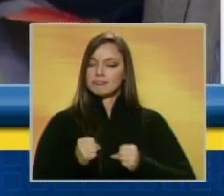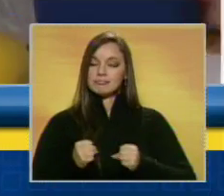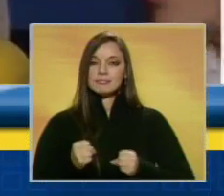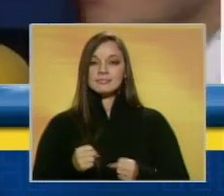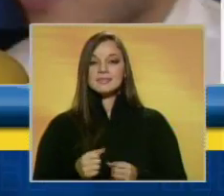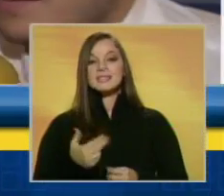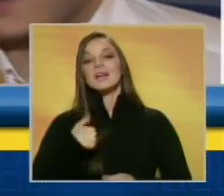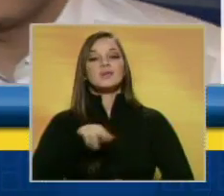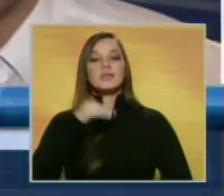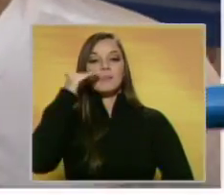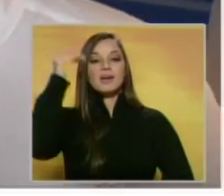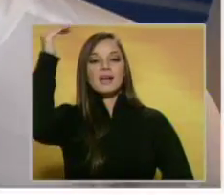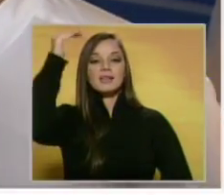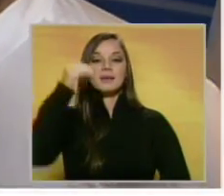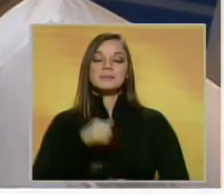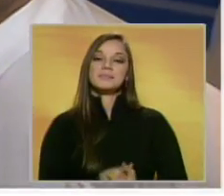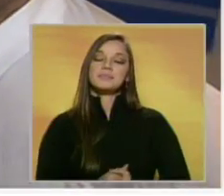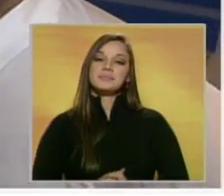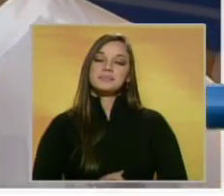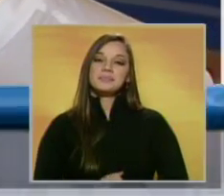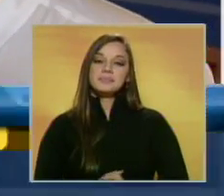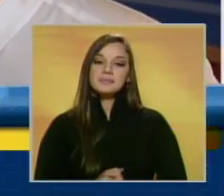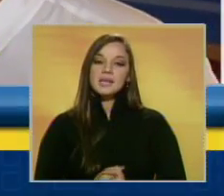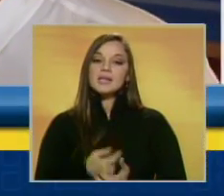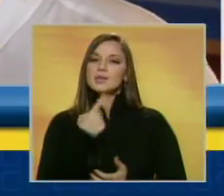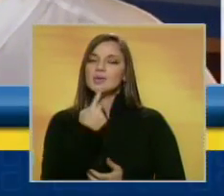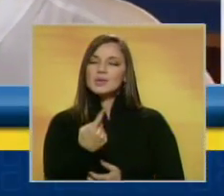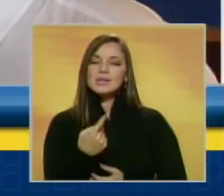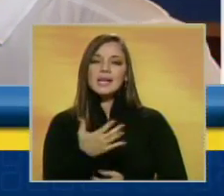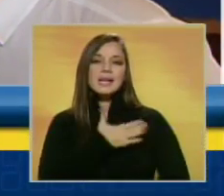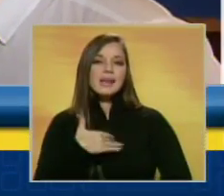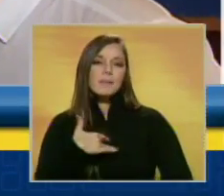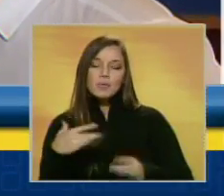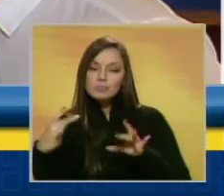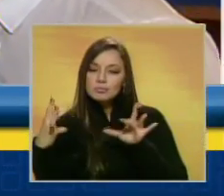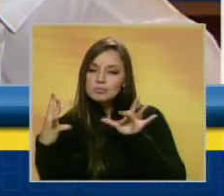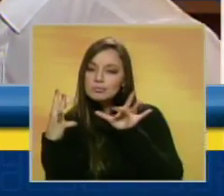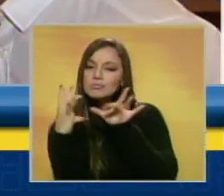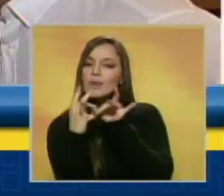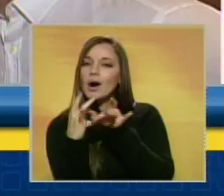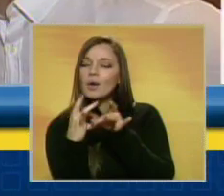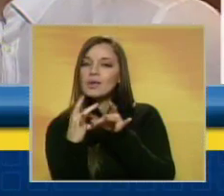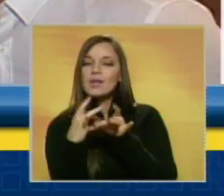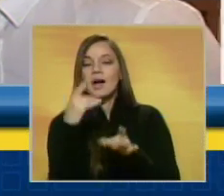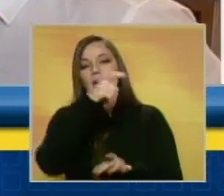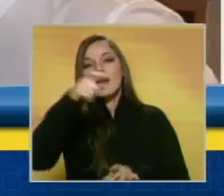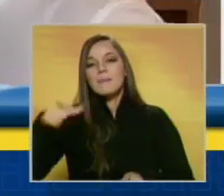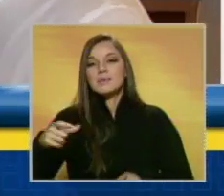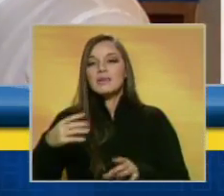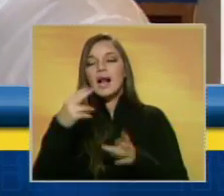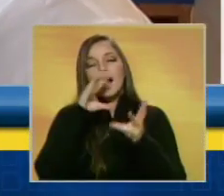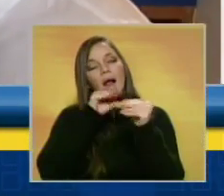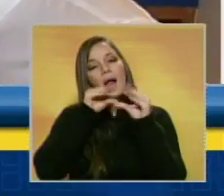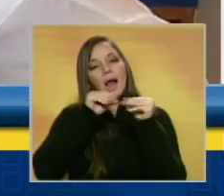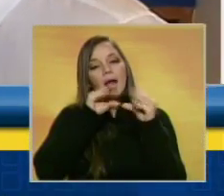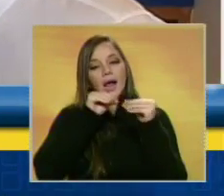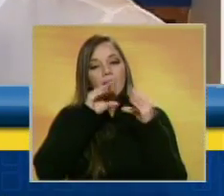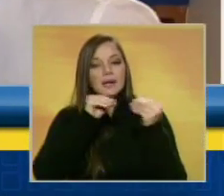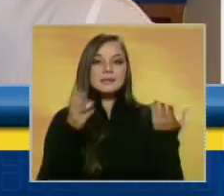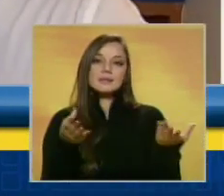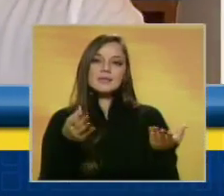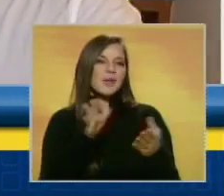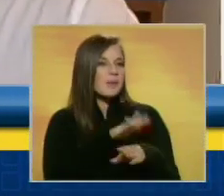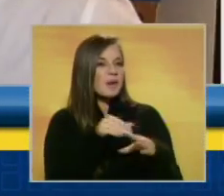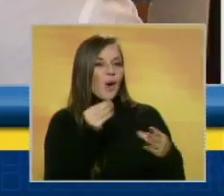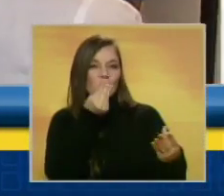poquito. Cállate y Bésame nace con la necesidad de acortar la distancia entre las personas que hablan demasiado con las palabras y no con los besos, que es